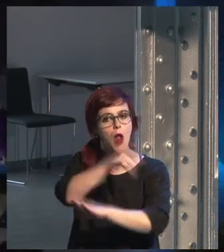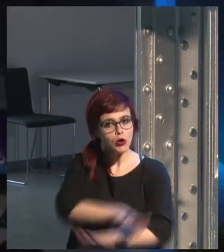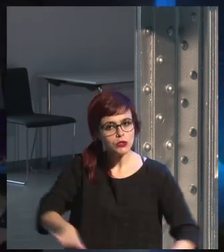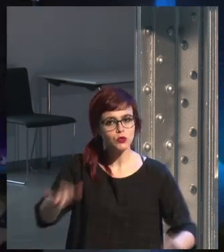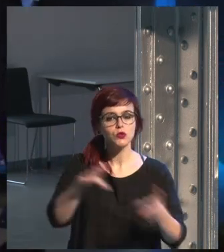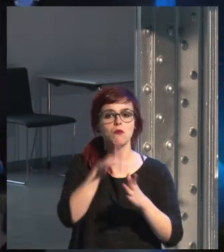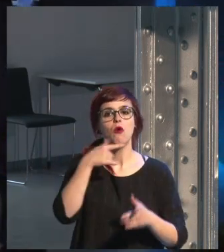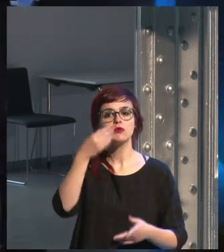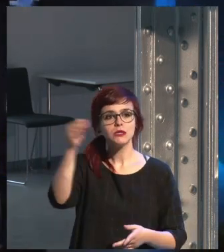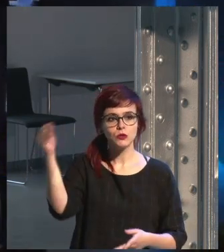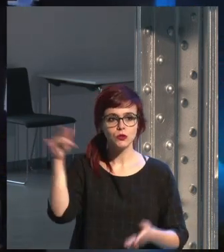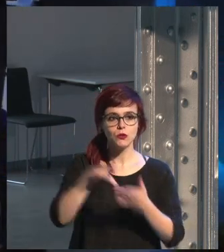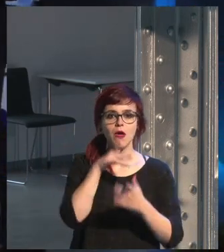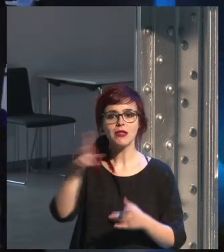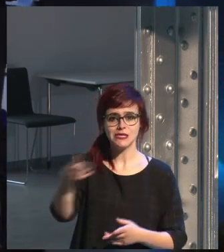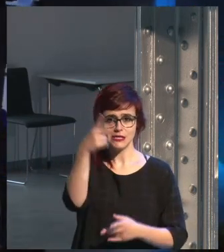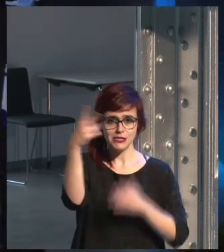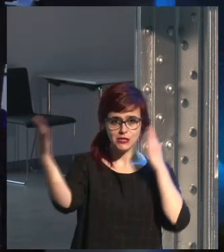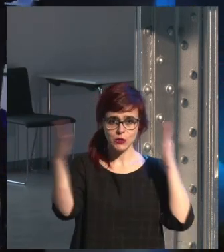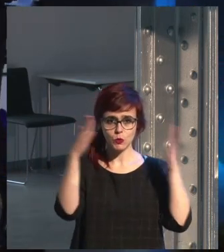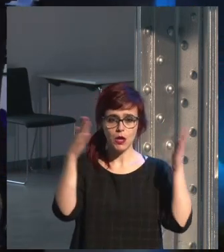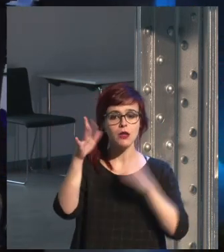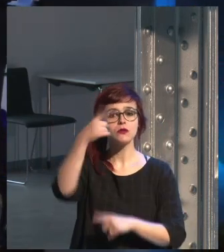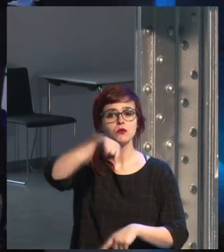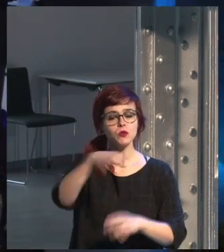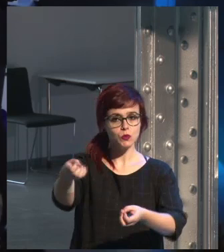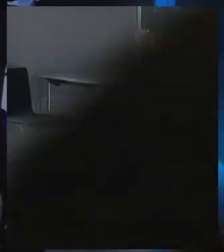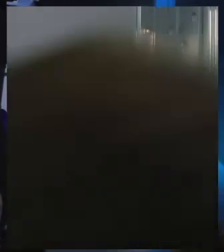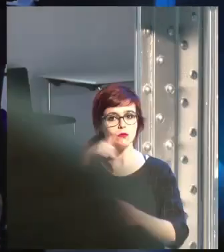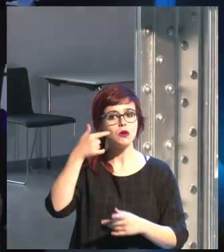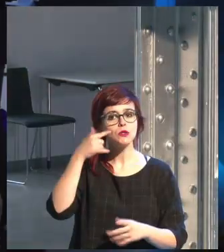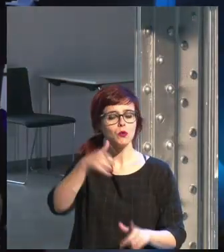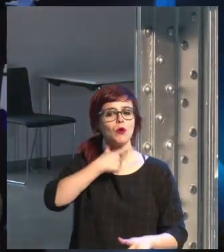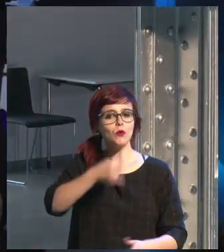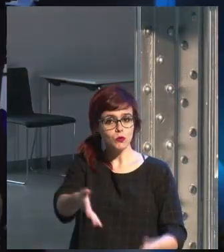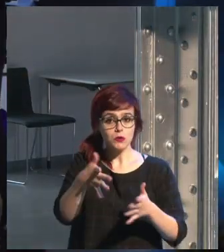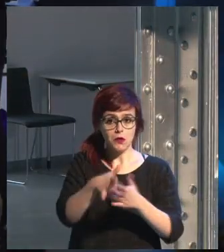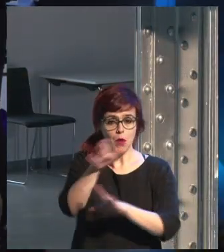lo pusimos a unos chicos de secundaria y realmente fue... Nos hubiera gustado